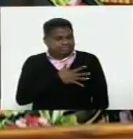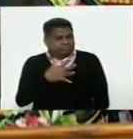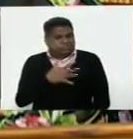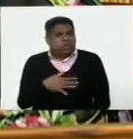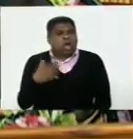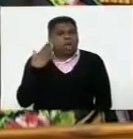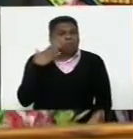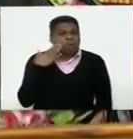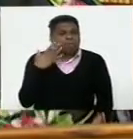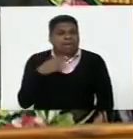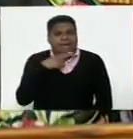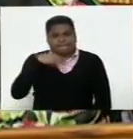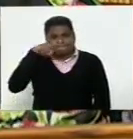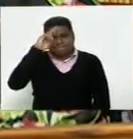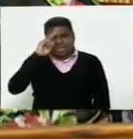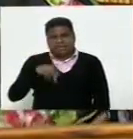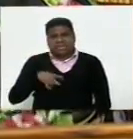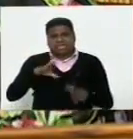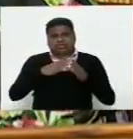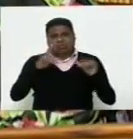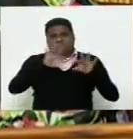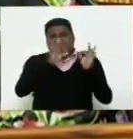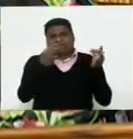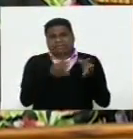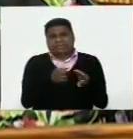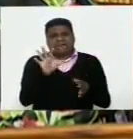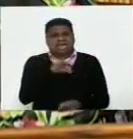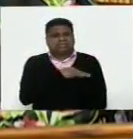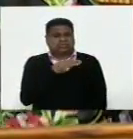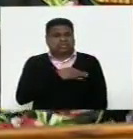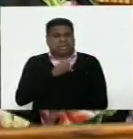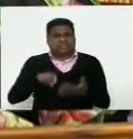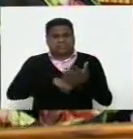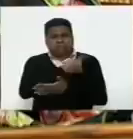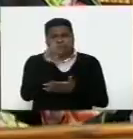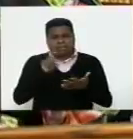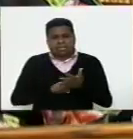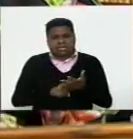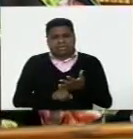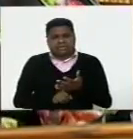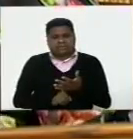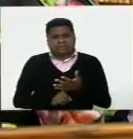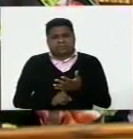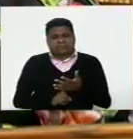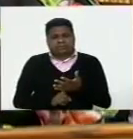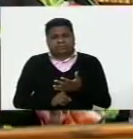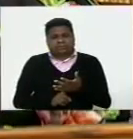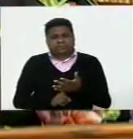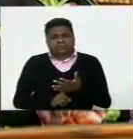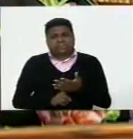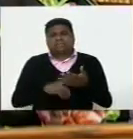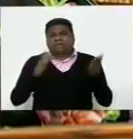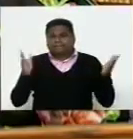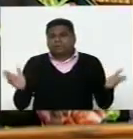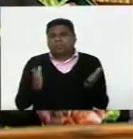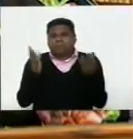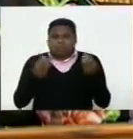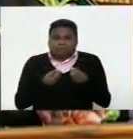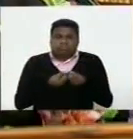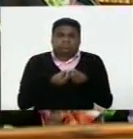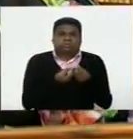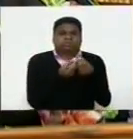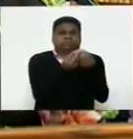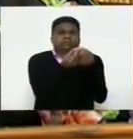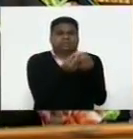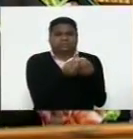para las madres, padres, las familias y la sociedad en general, con el fin de promover el